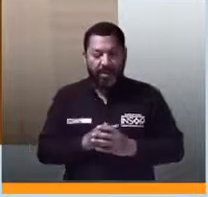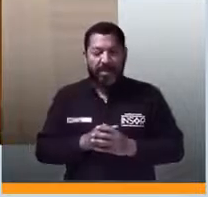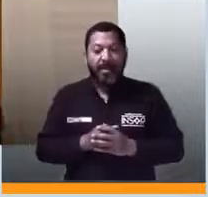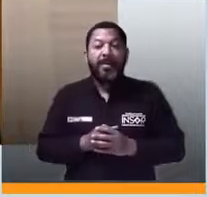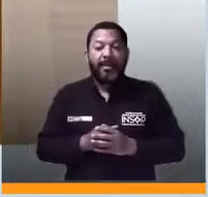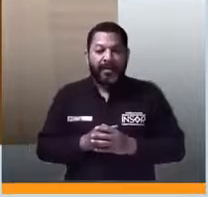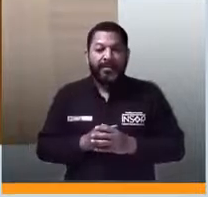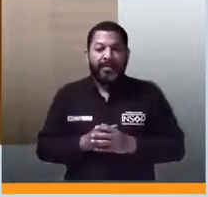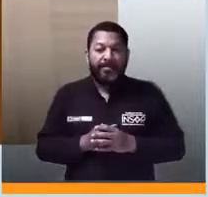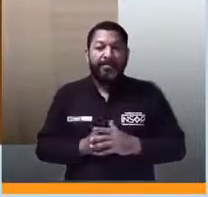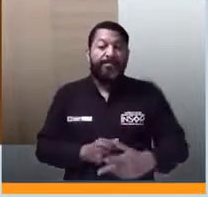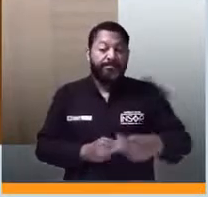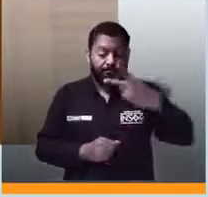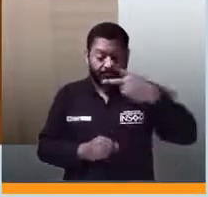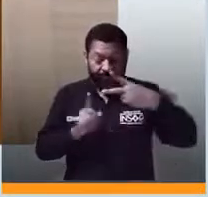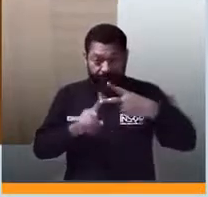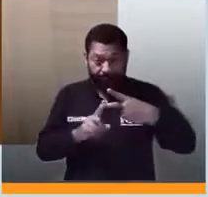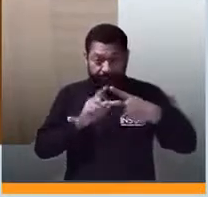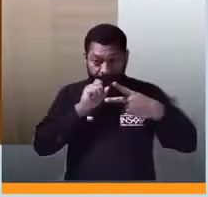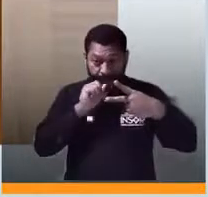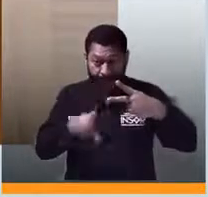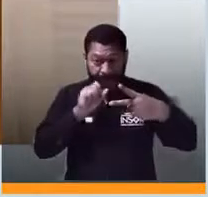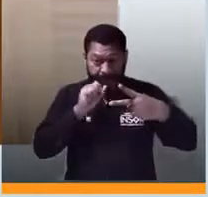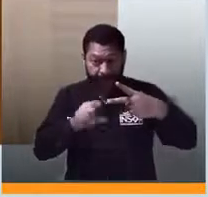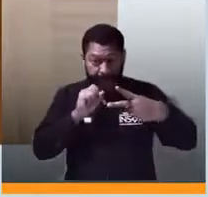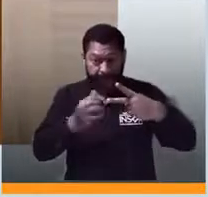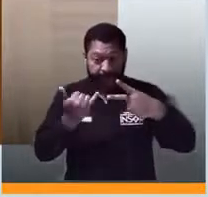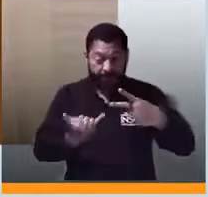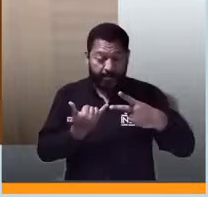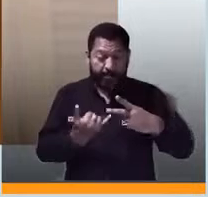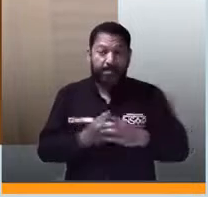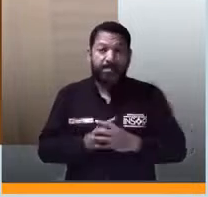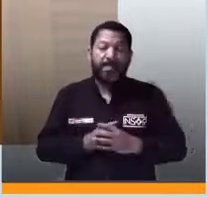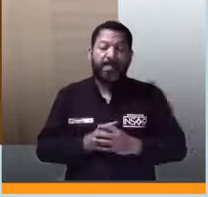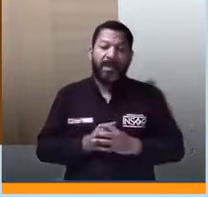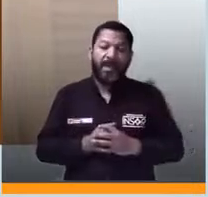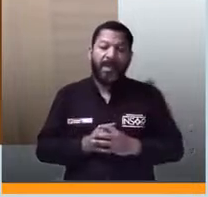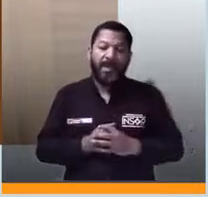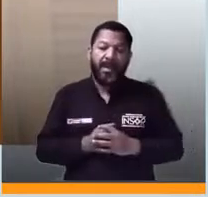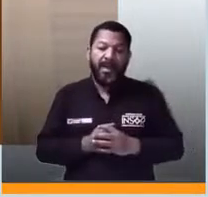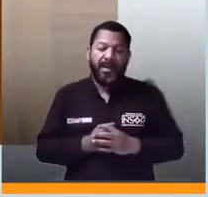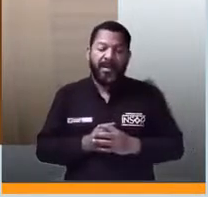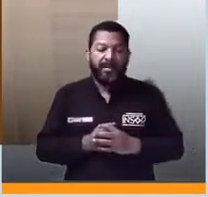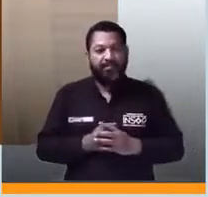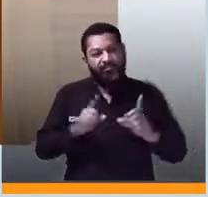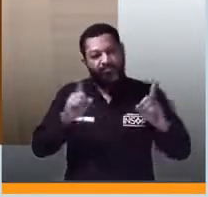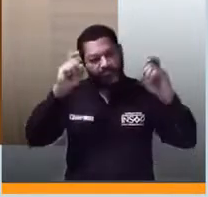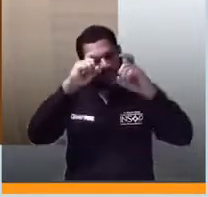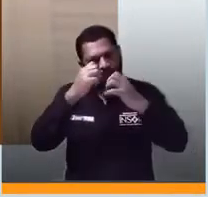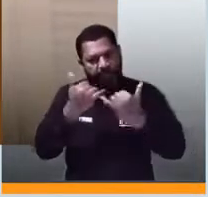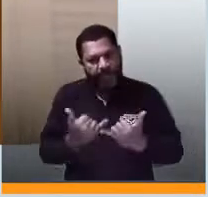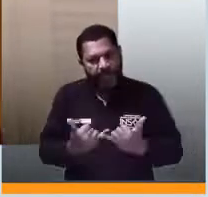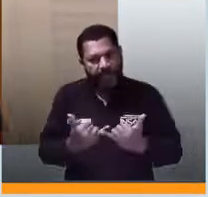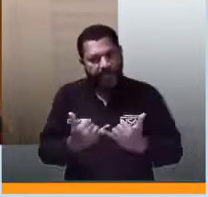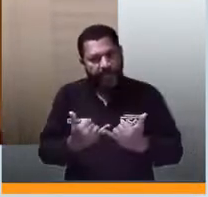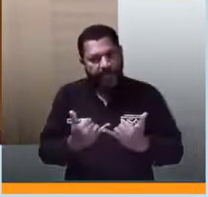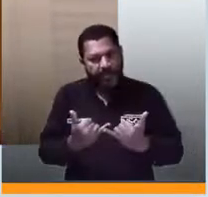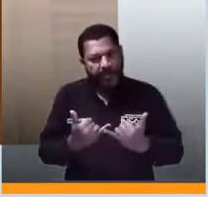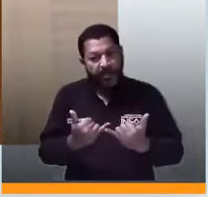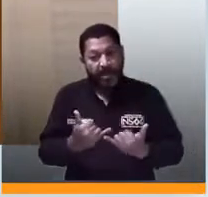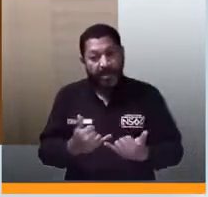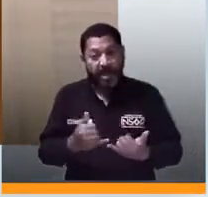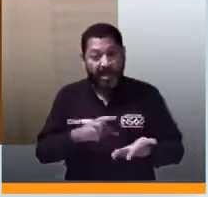bloque de preguntas, ¿no? Nos genera, digamos, como estamos en el marco